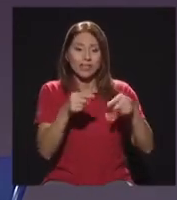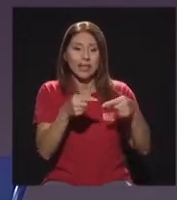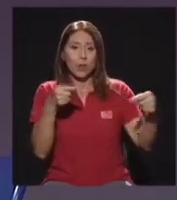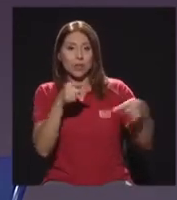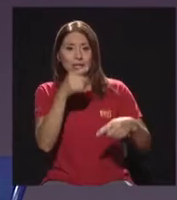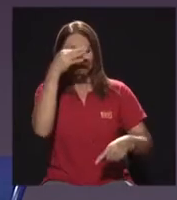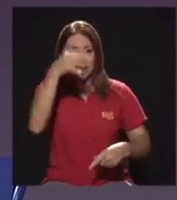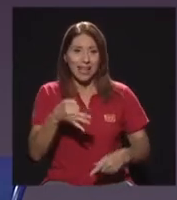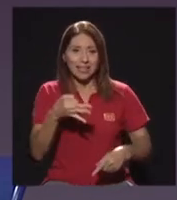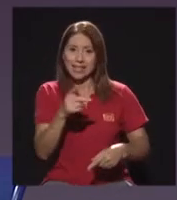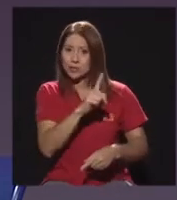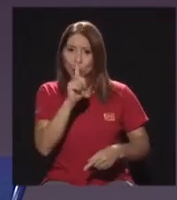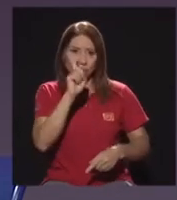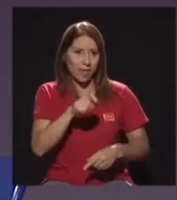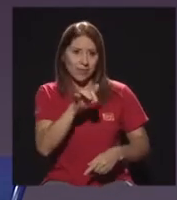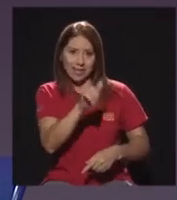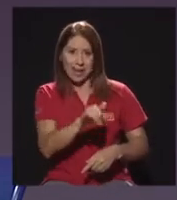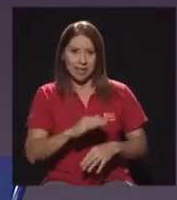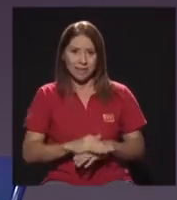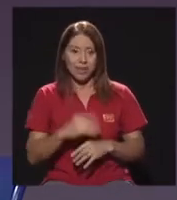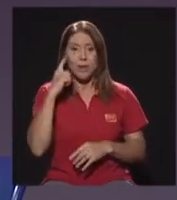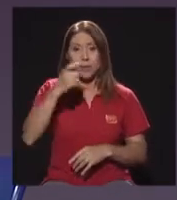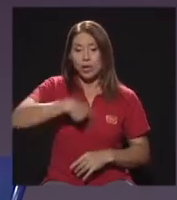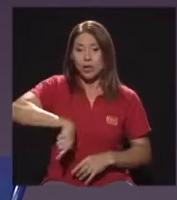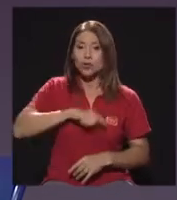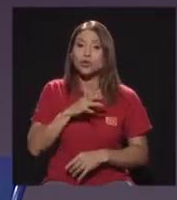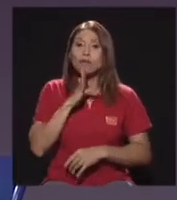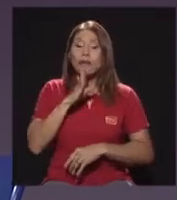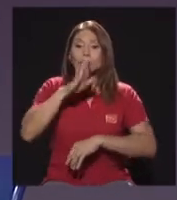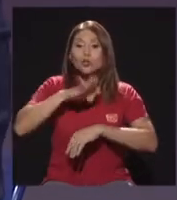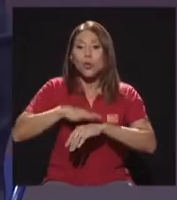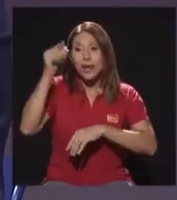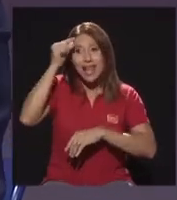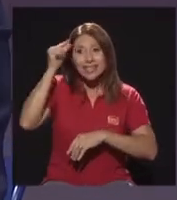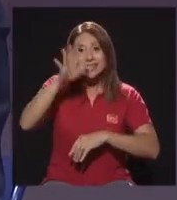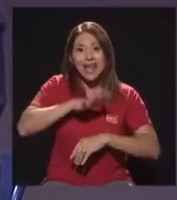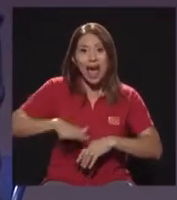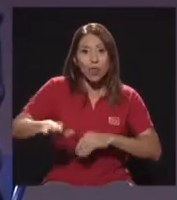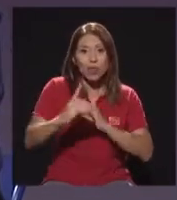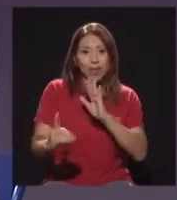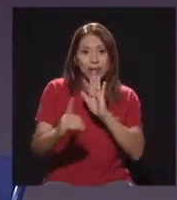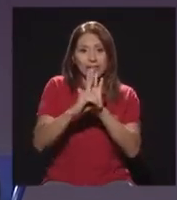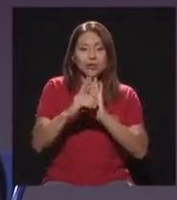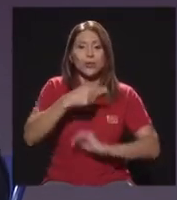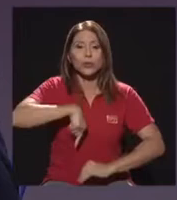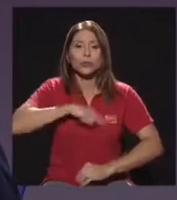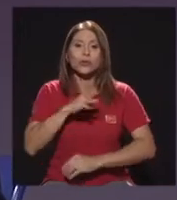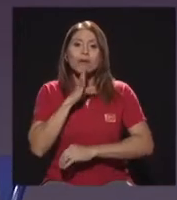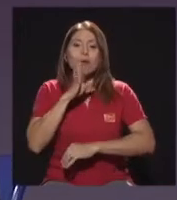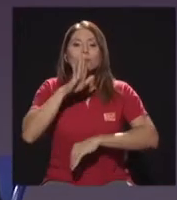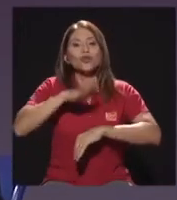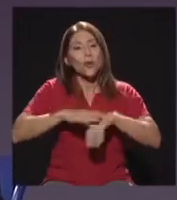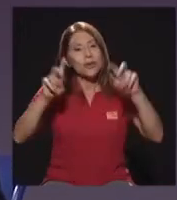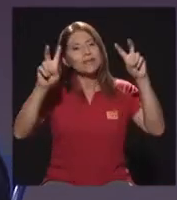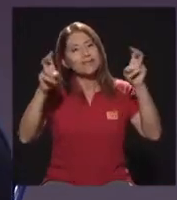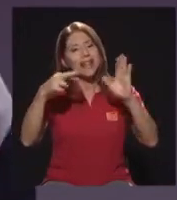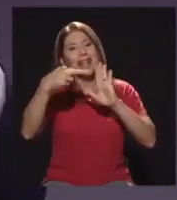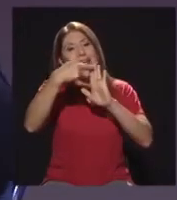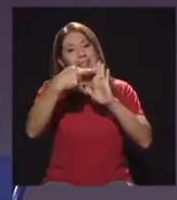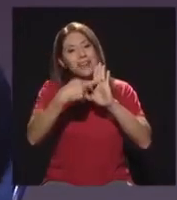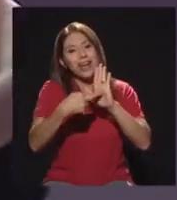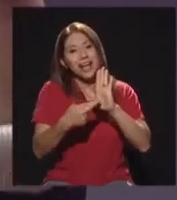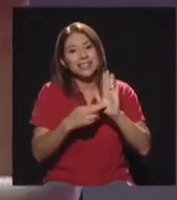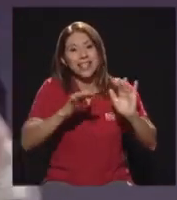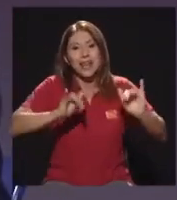estar ahí porque cuando hablamos del estado de derecho hablamos por así decirlo de las reglas del juego verdad las